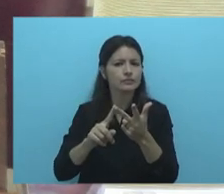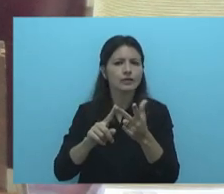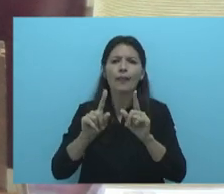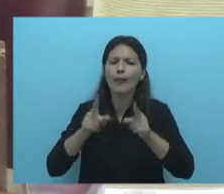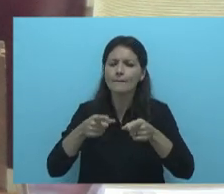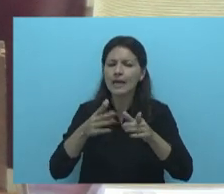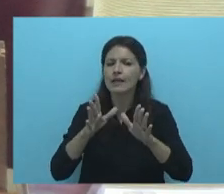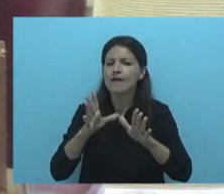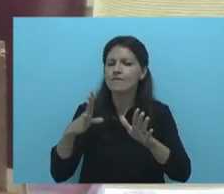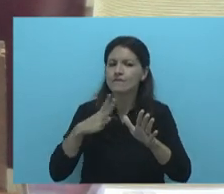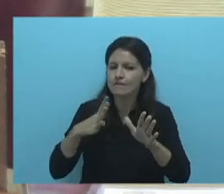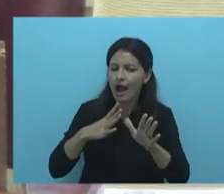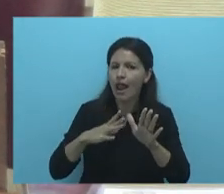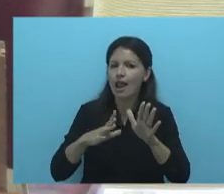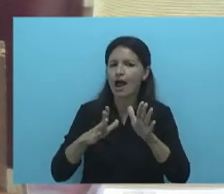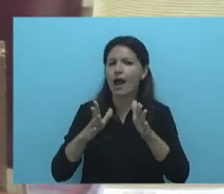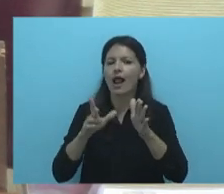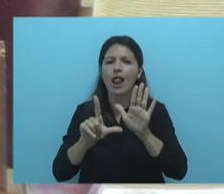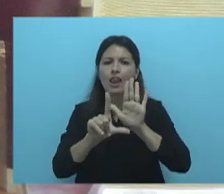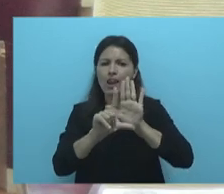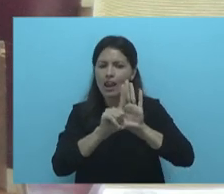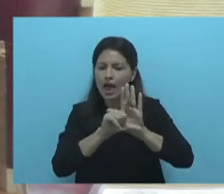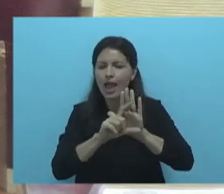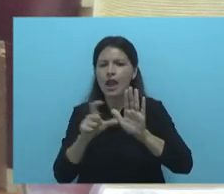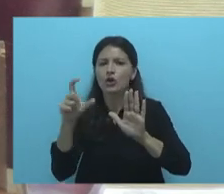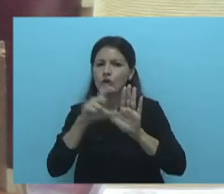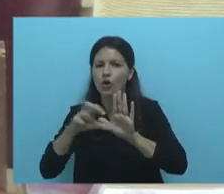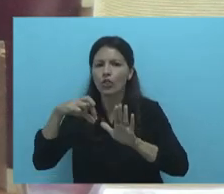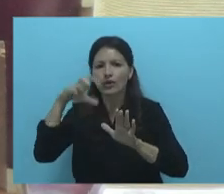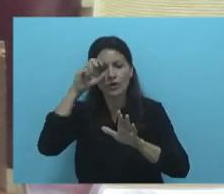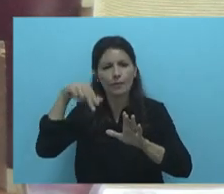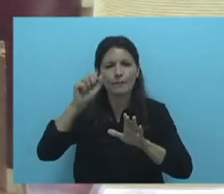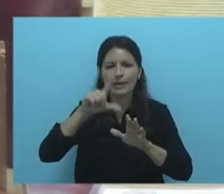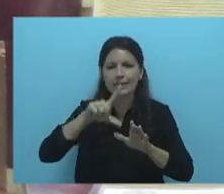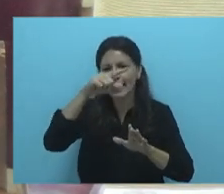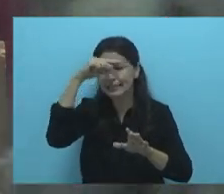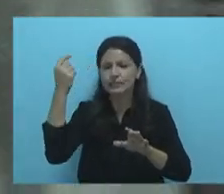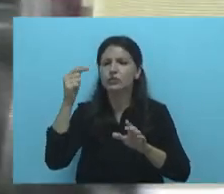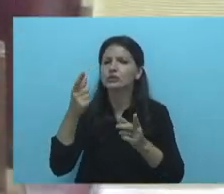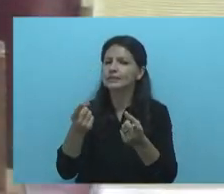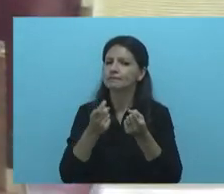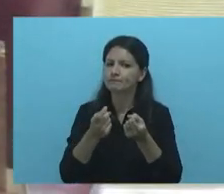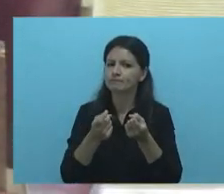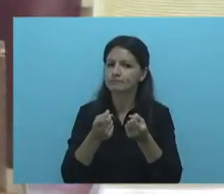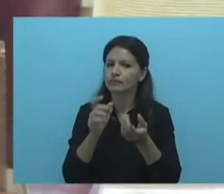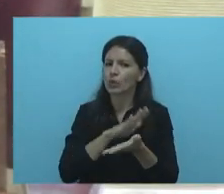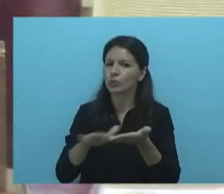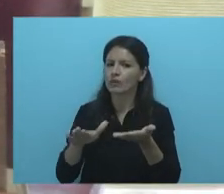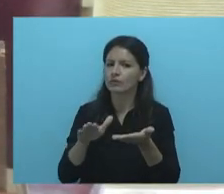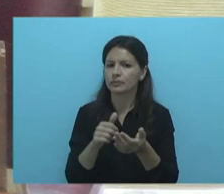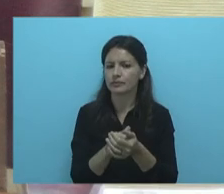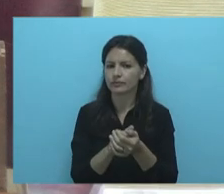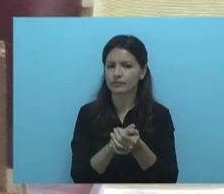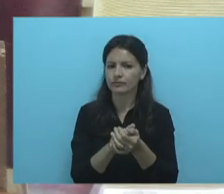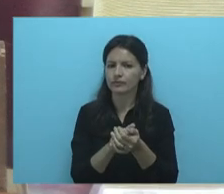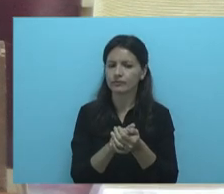que todavía no han sido contempladas por el Código Penal de la Nación y que en función de la necesidad de